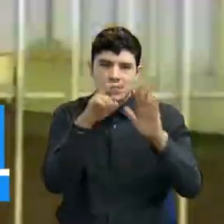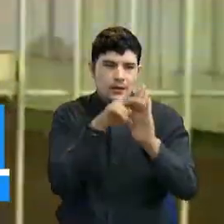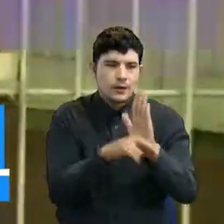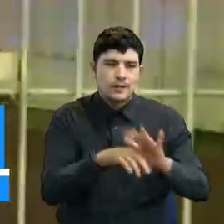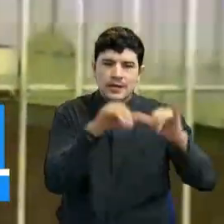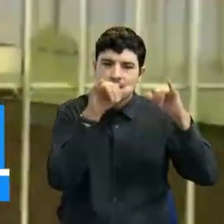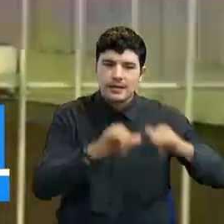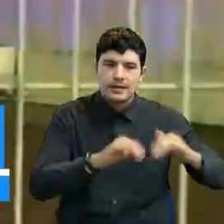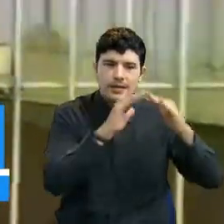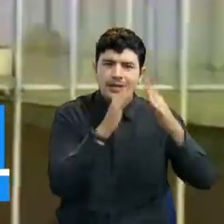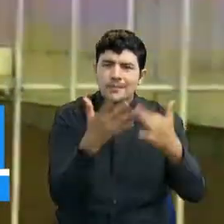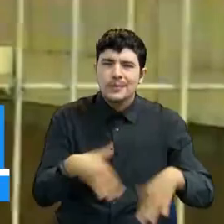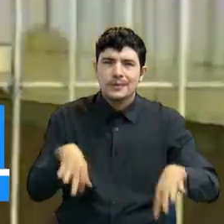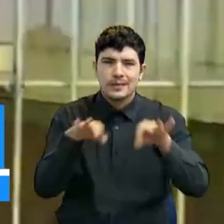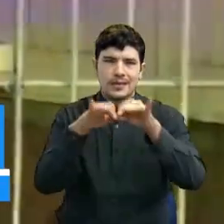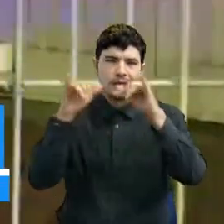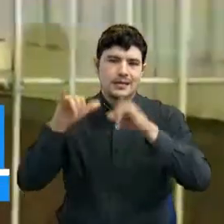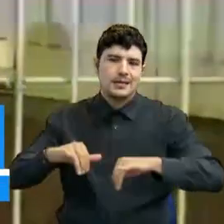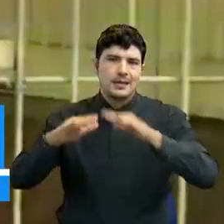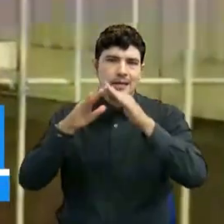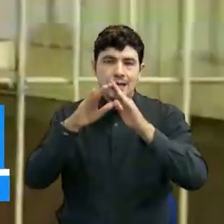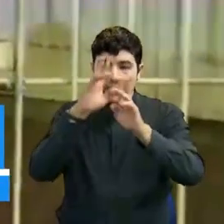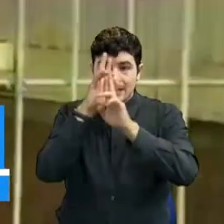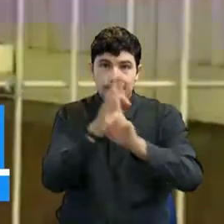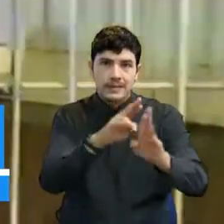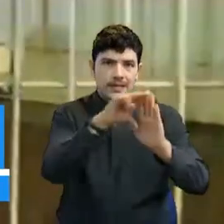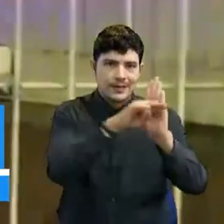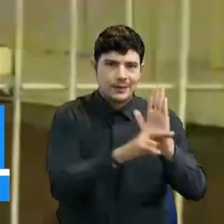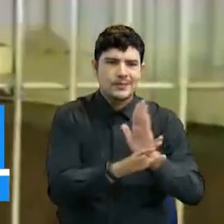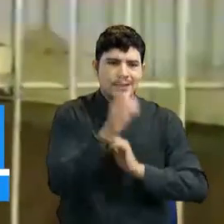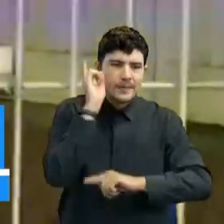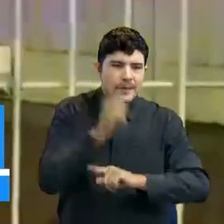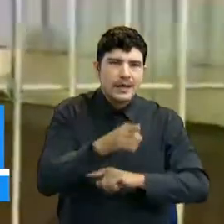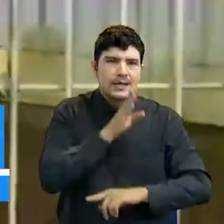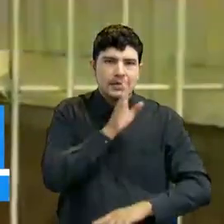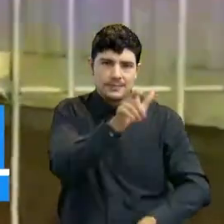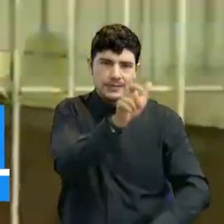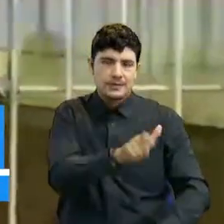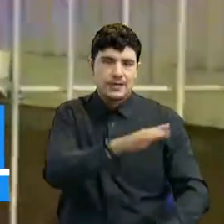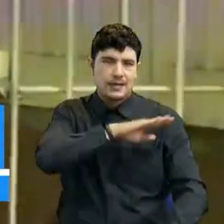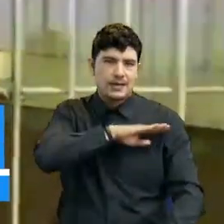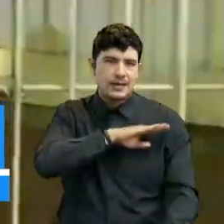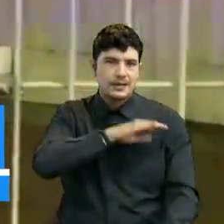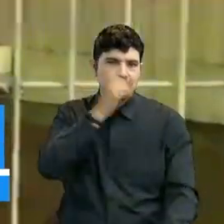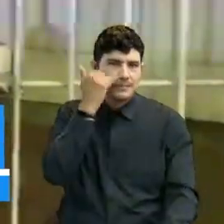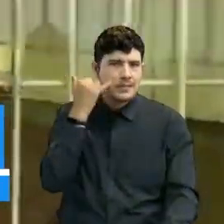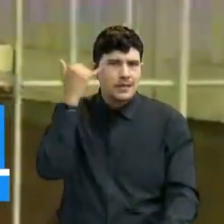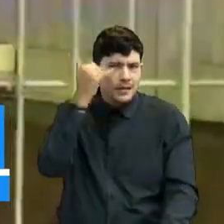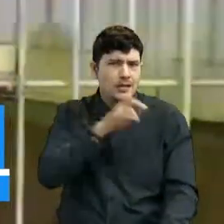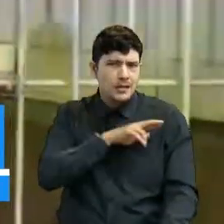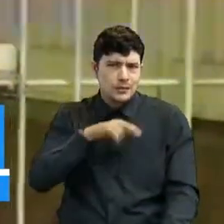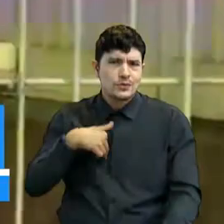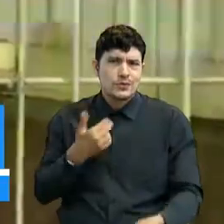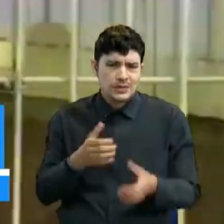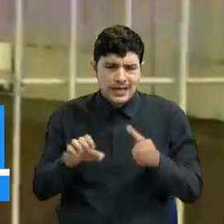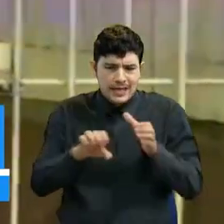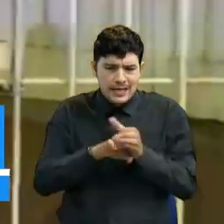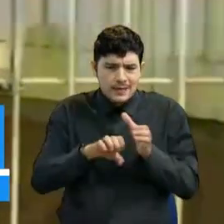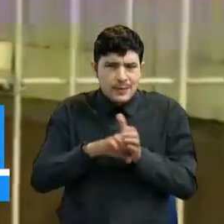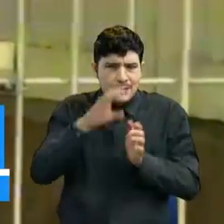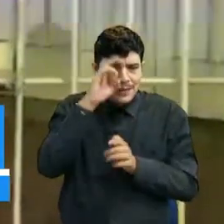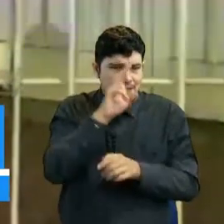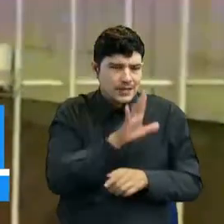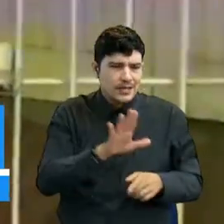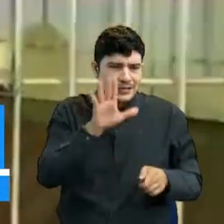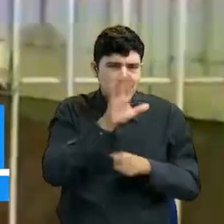que se han dictado por parte de nuestro alcalde Juan Carlos Cárdenas, y seguiremos haciendo este trabajo en equipo por diferentes barrios. Hoy estuvimos además en